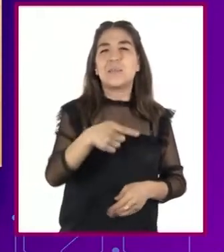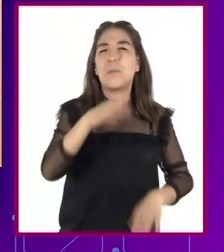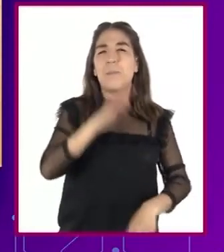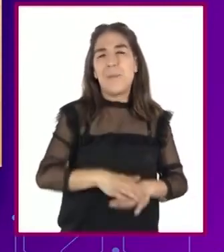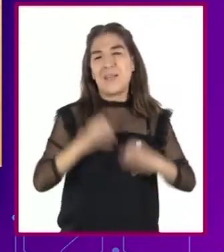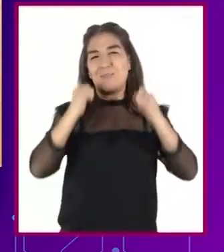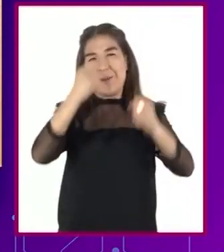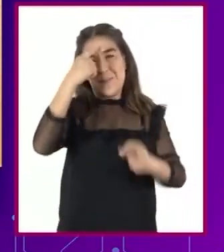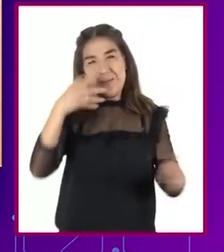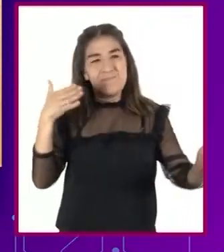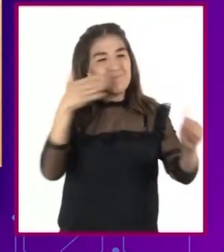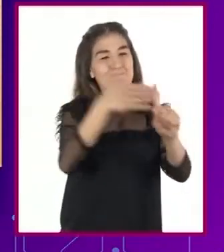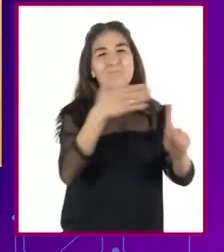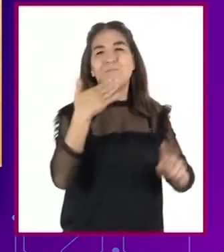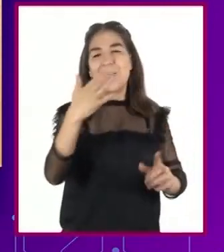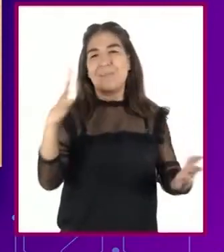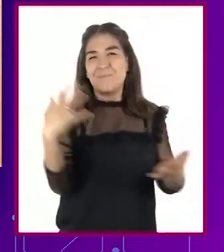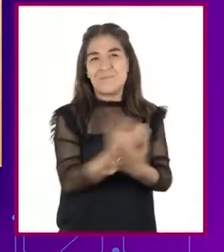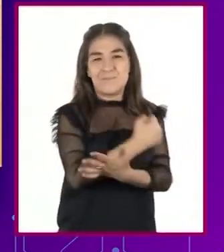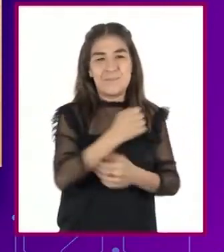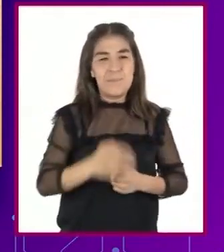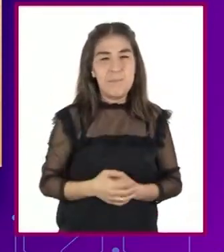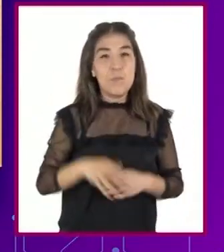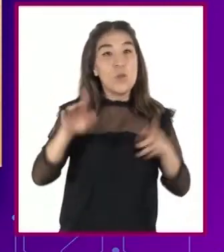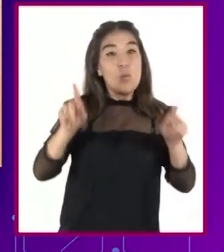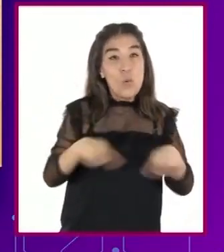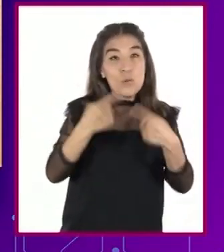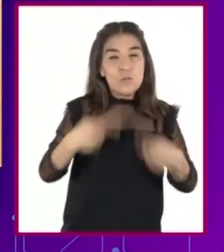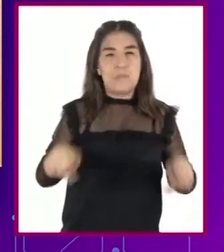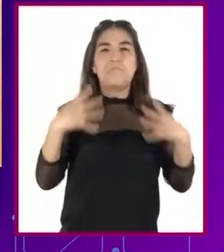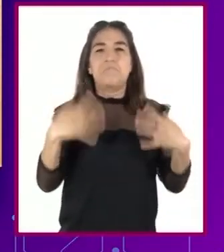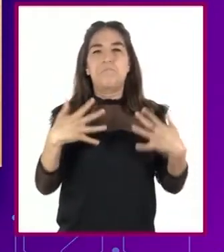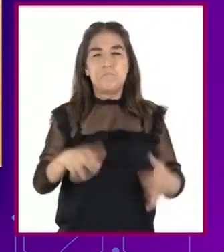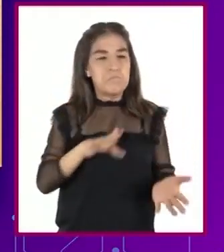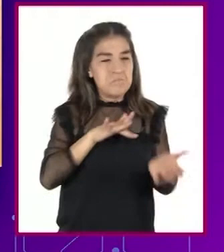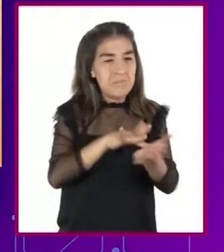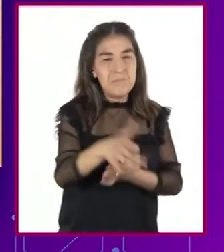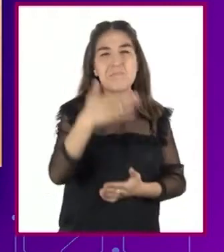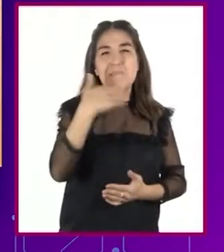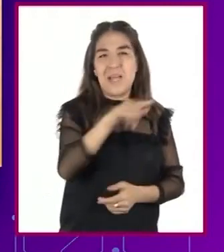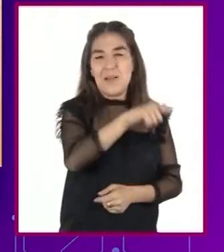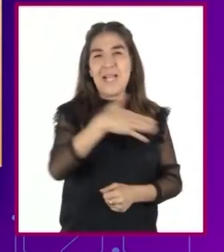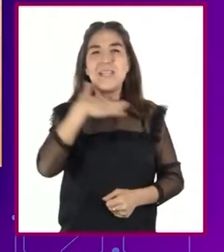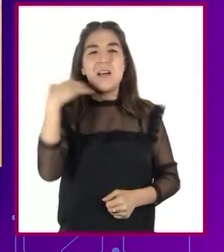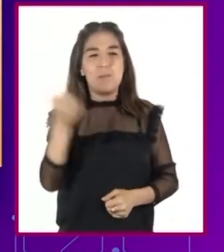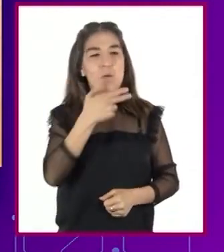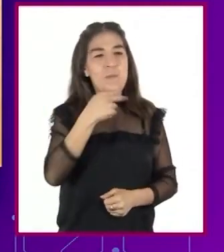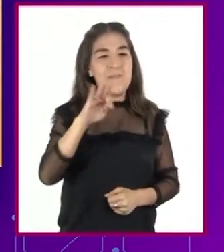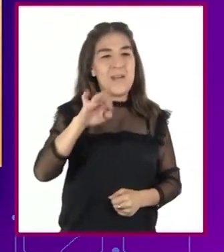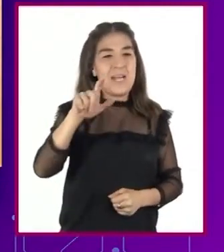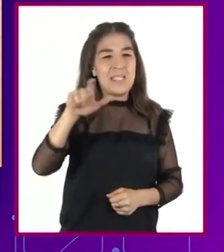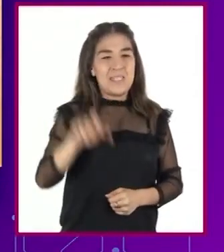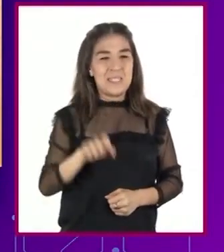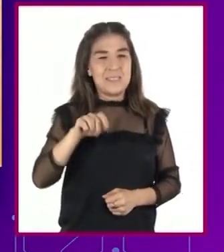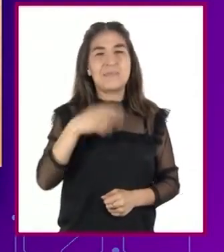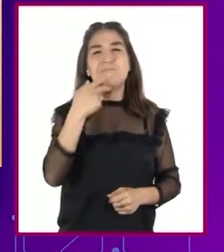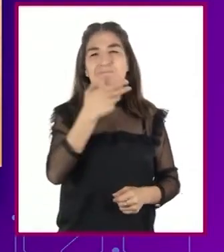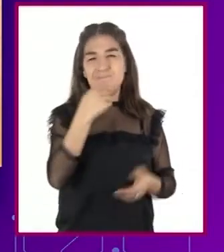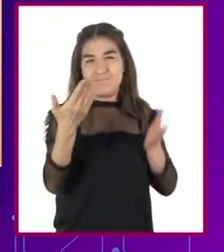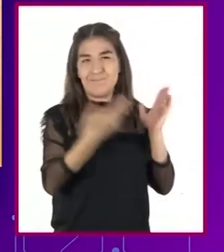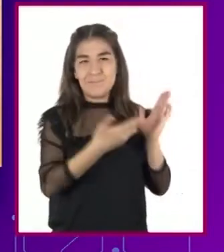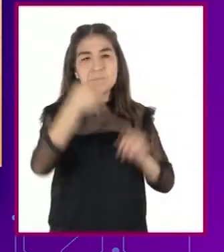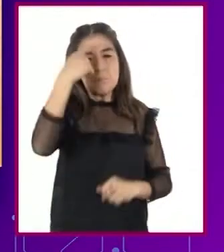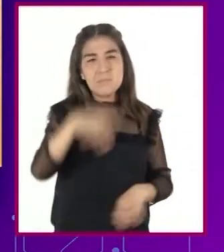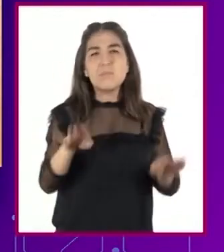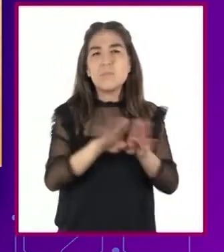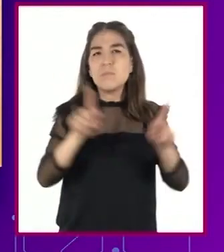hacia la victoria. La música aportó mucho al nacionalismo alemán. Felix Mendelssohn expuso la necesidad de dotar